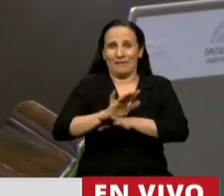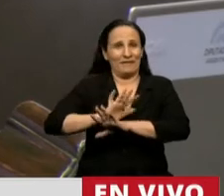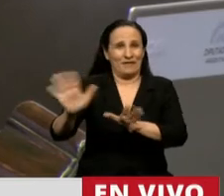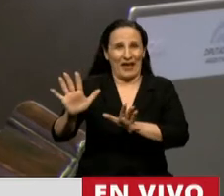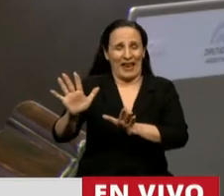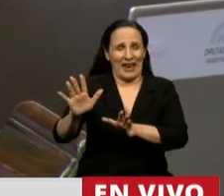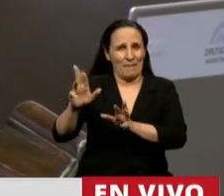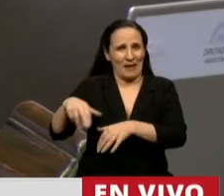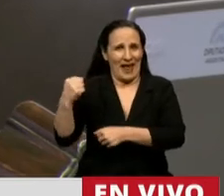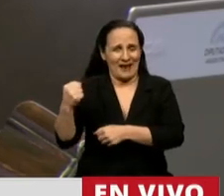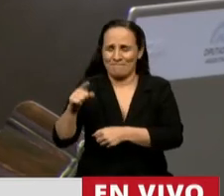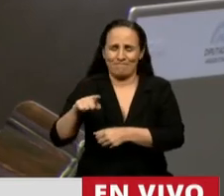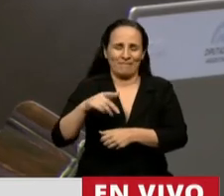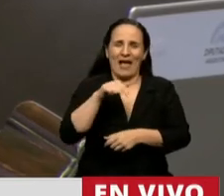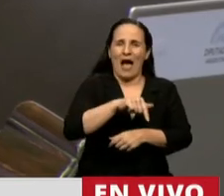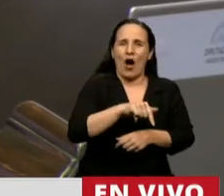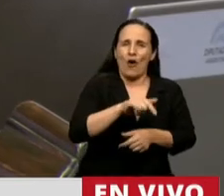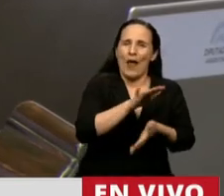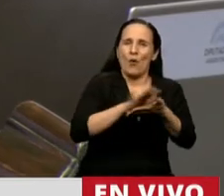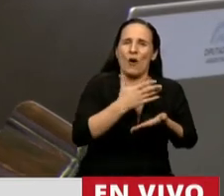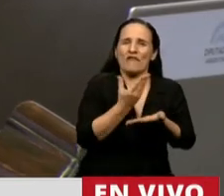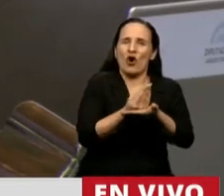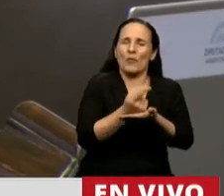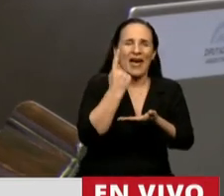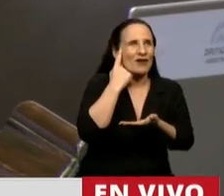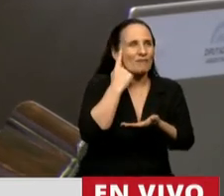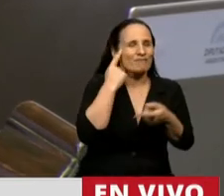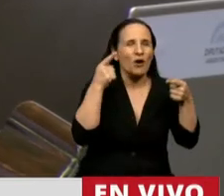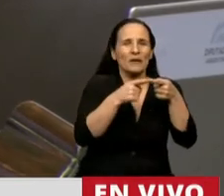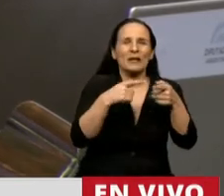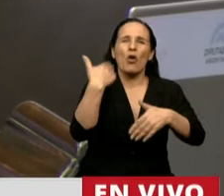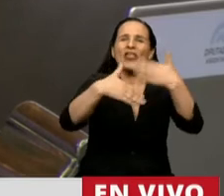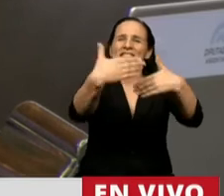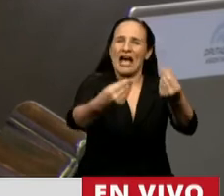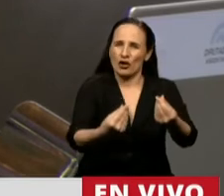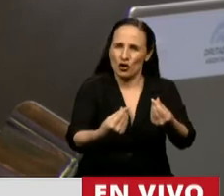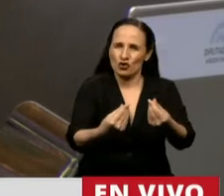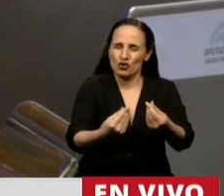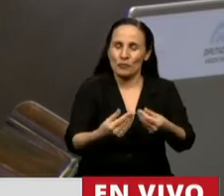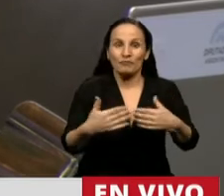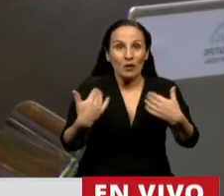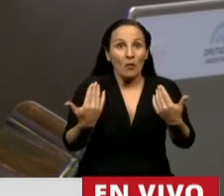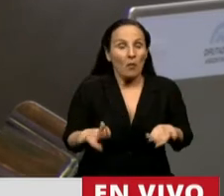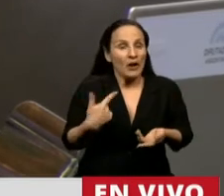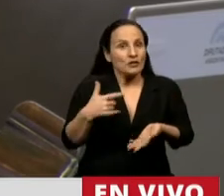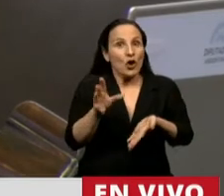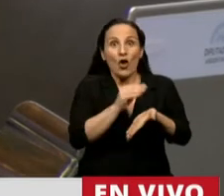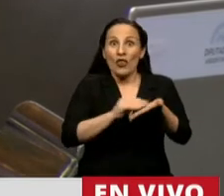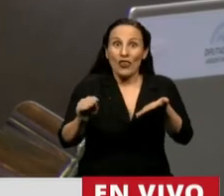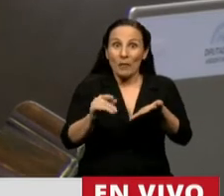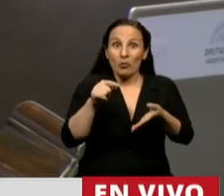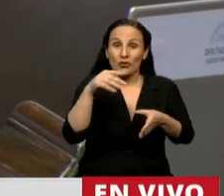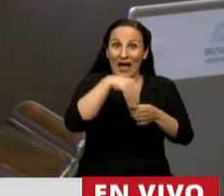desarrollo. Y en este sentido, señor presidente, creo que no es menor decir que un diputado